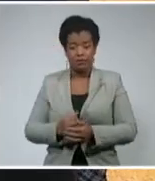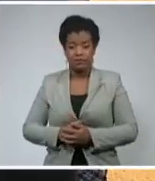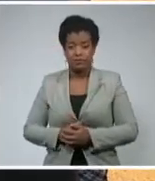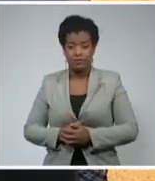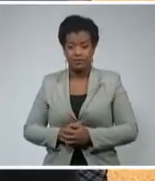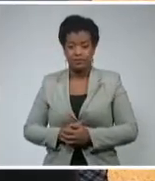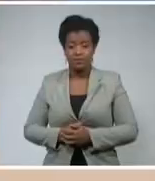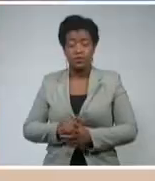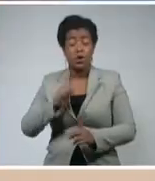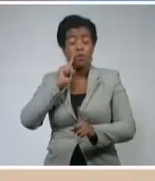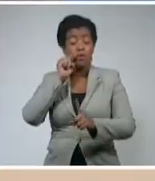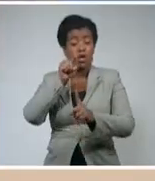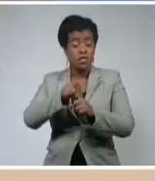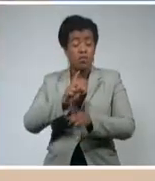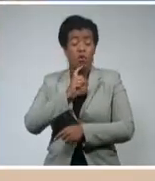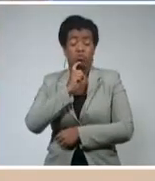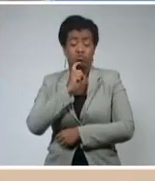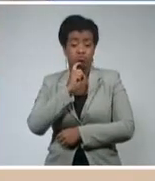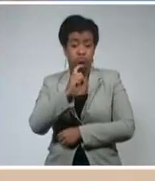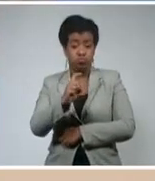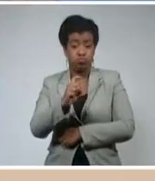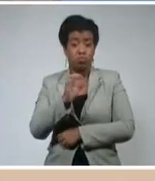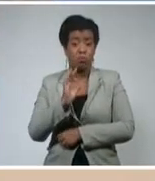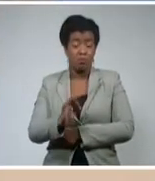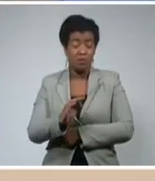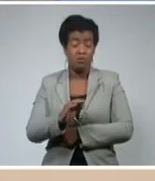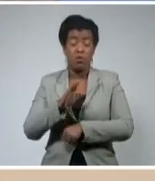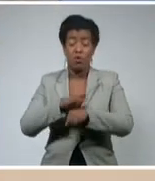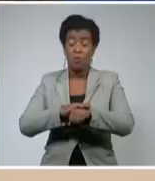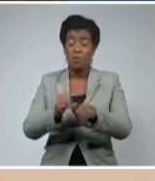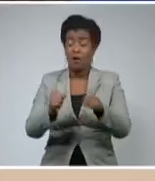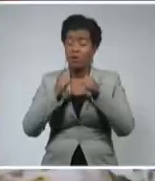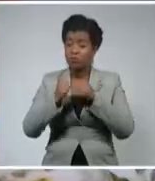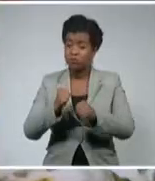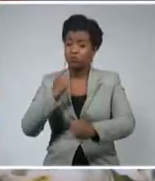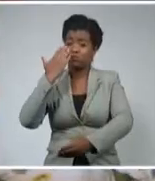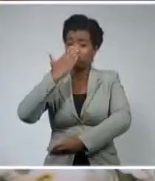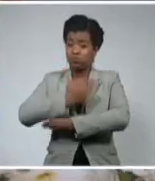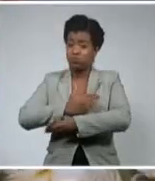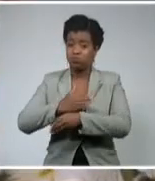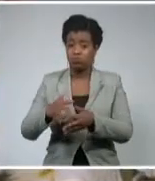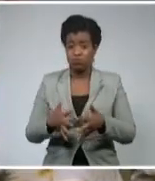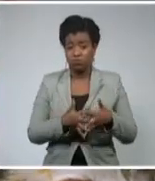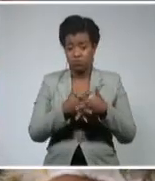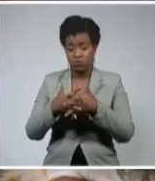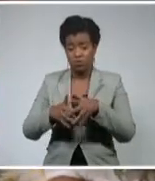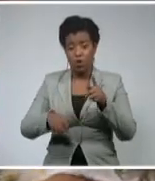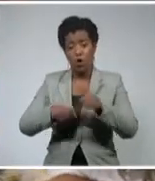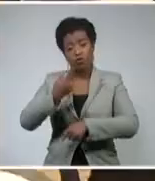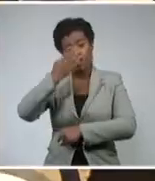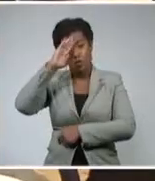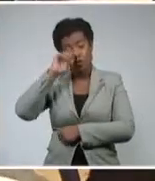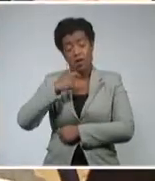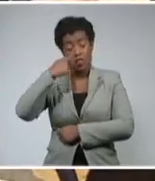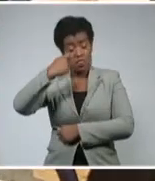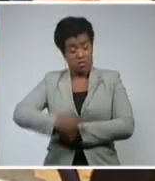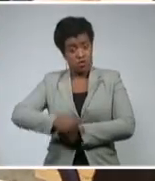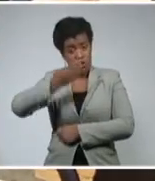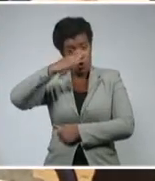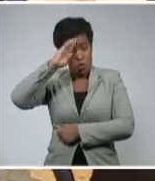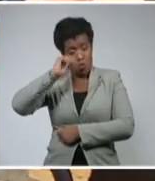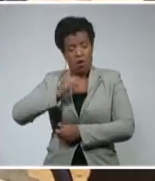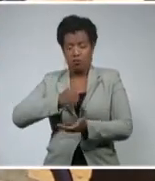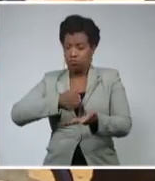Desafíos, a pesar del cada vez más agresivo bloqueo norteamericano contra la isla. La decisión cubana de no renunciar